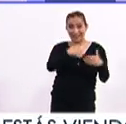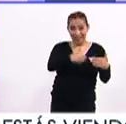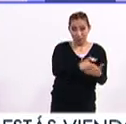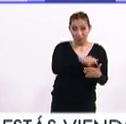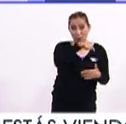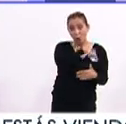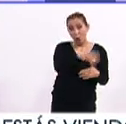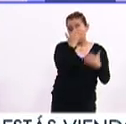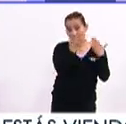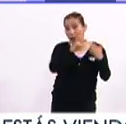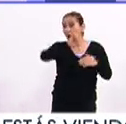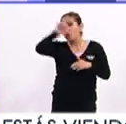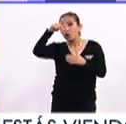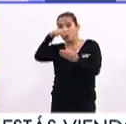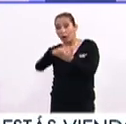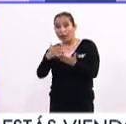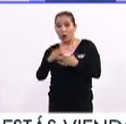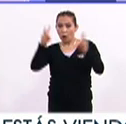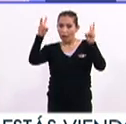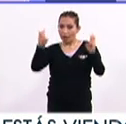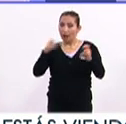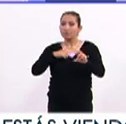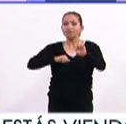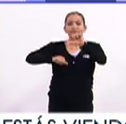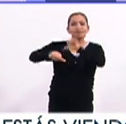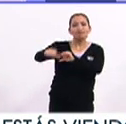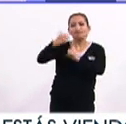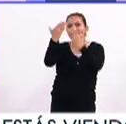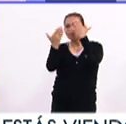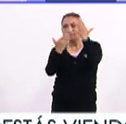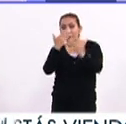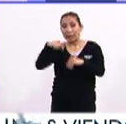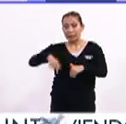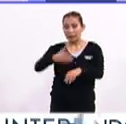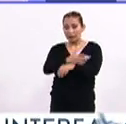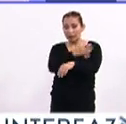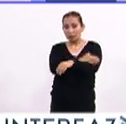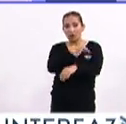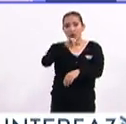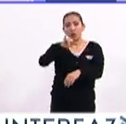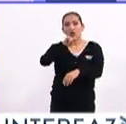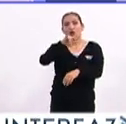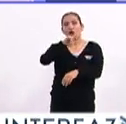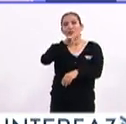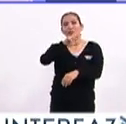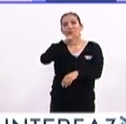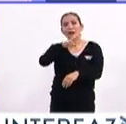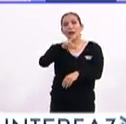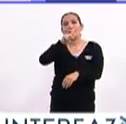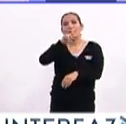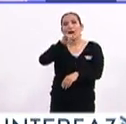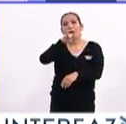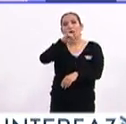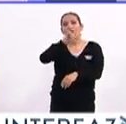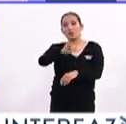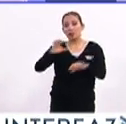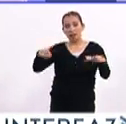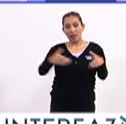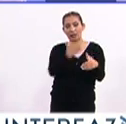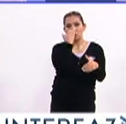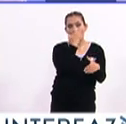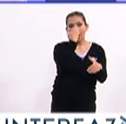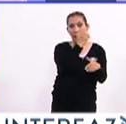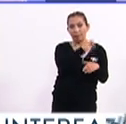origen. Hoy en nuestra sección de movilidad nos acompaña en el estudio Julio César Alcíbar Palacios, de la Unidad